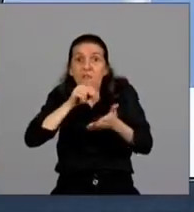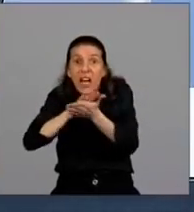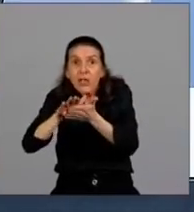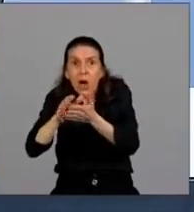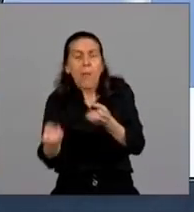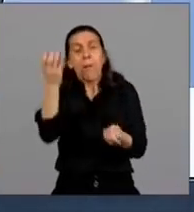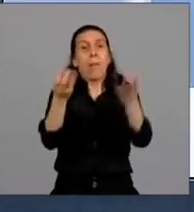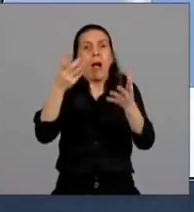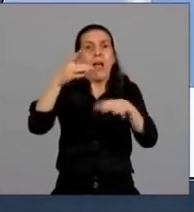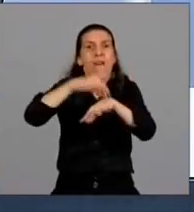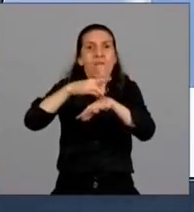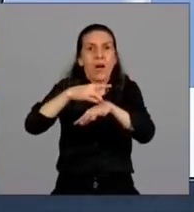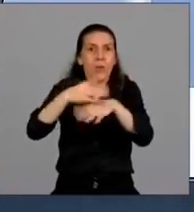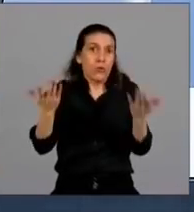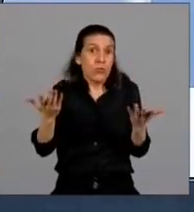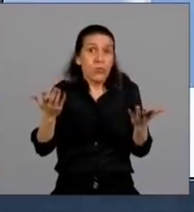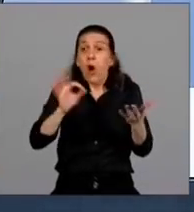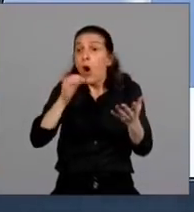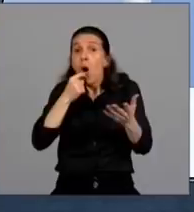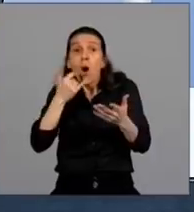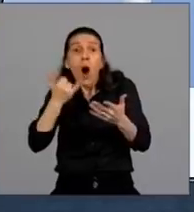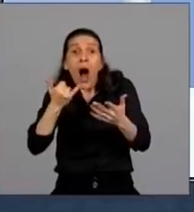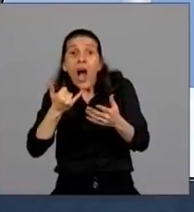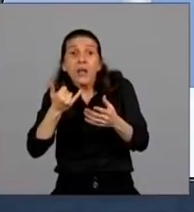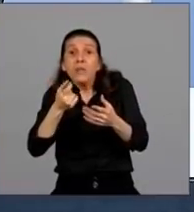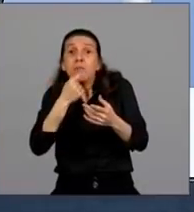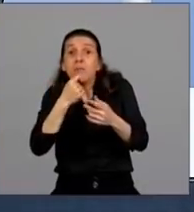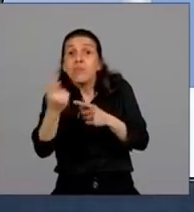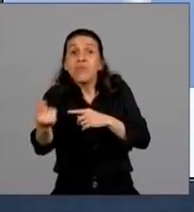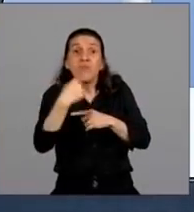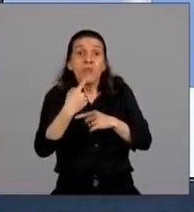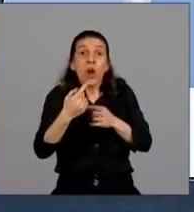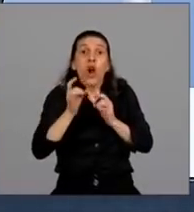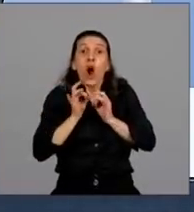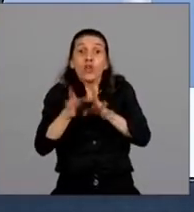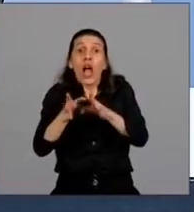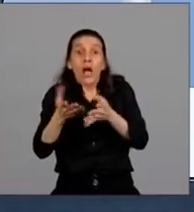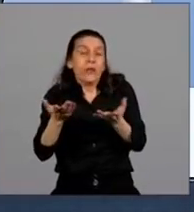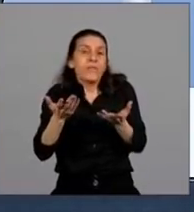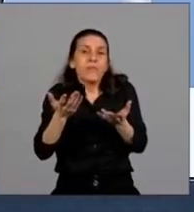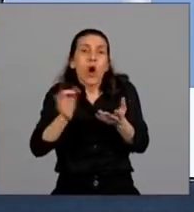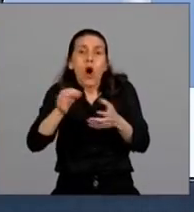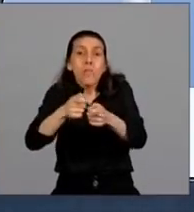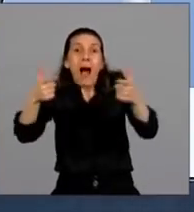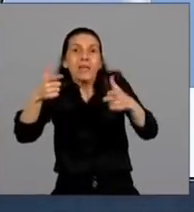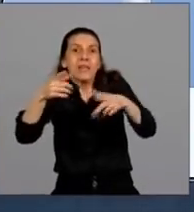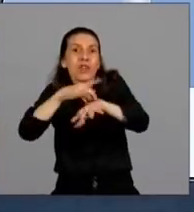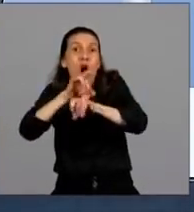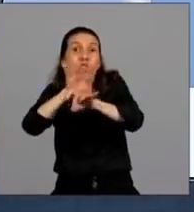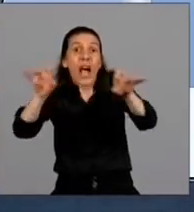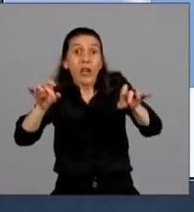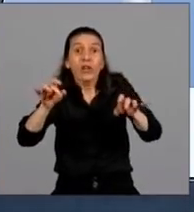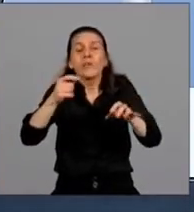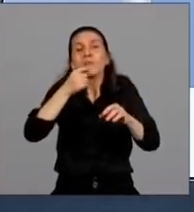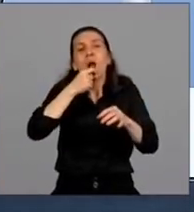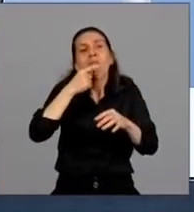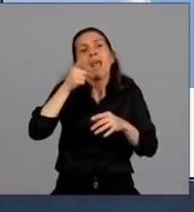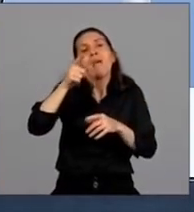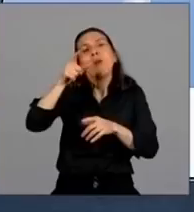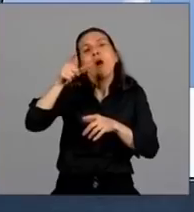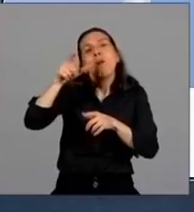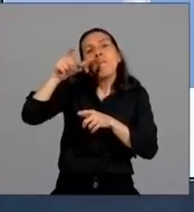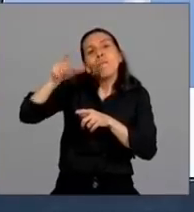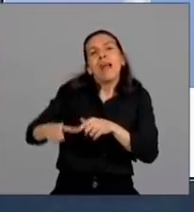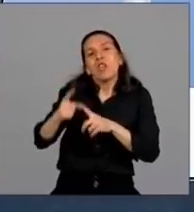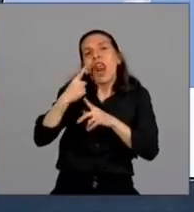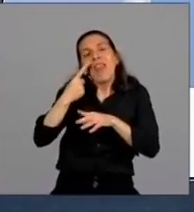Y se presenta un foco o se genera un contagio más masivo. Cuando se piden mayores flexibilidades, autorizar